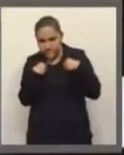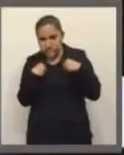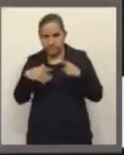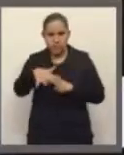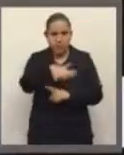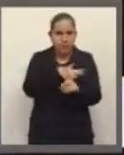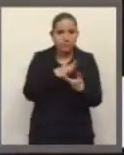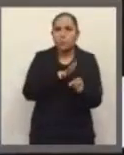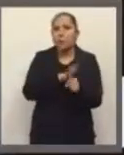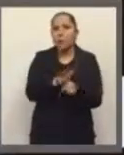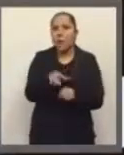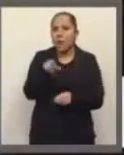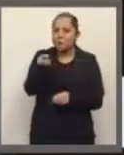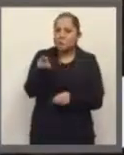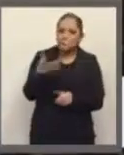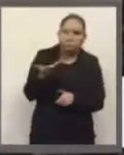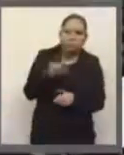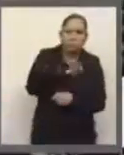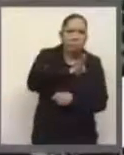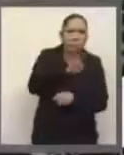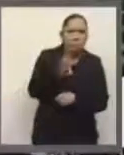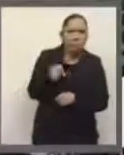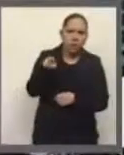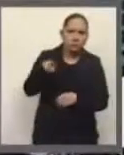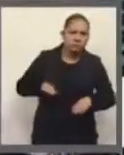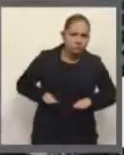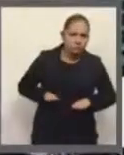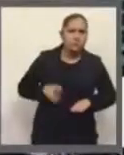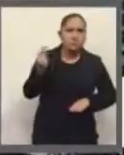los potenciales de esa fuerza laboral.